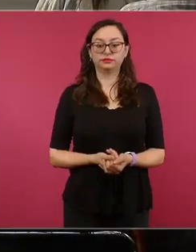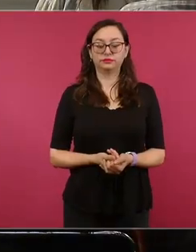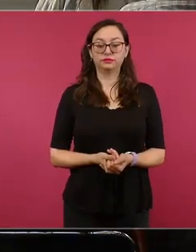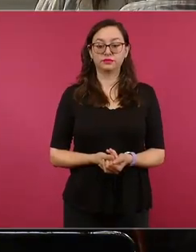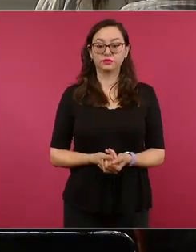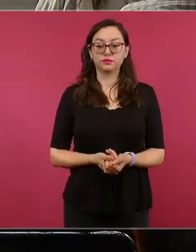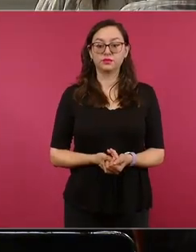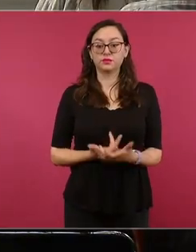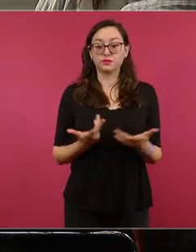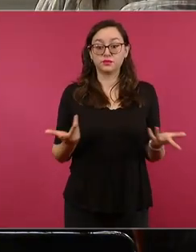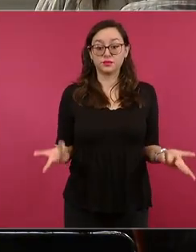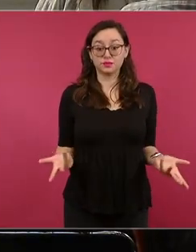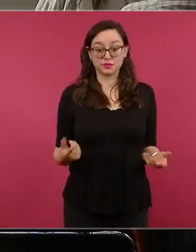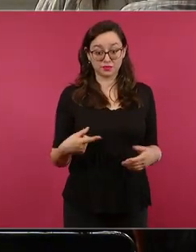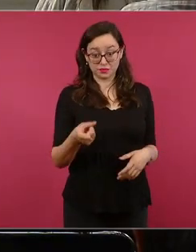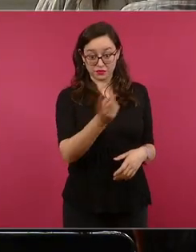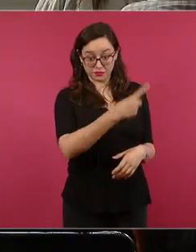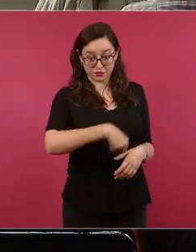Como